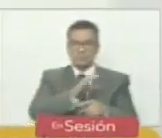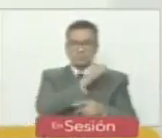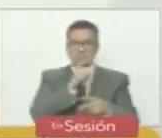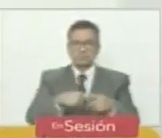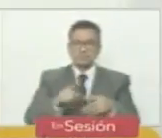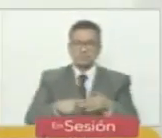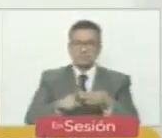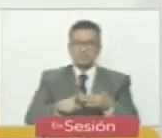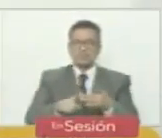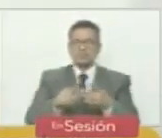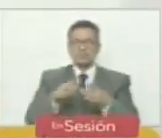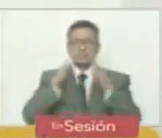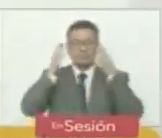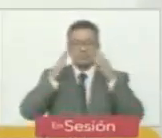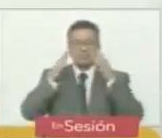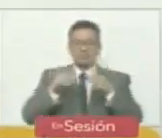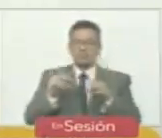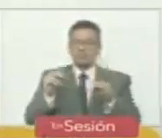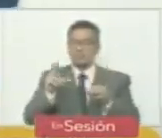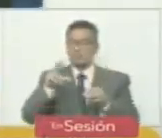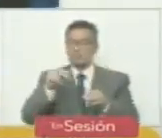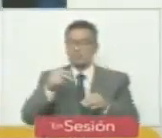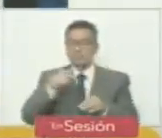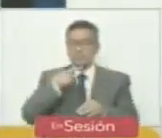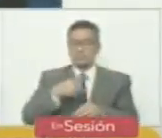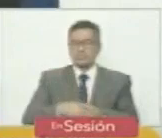el capitán, los instructores. No existe.